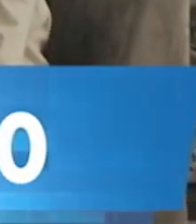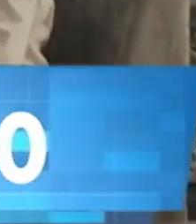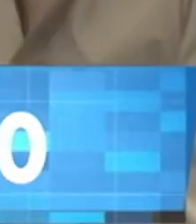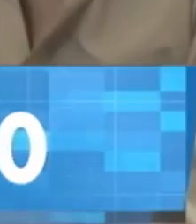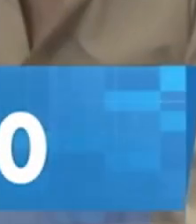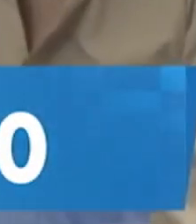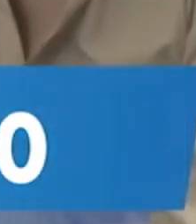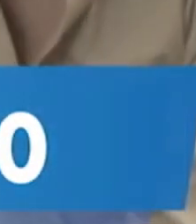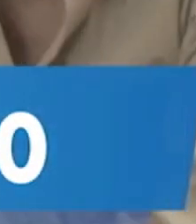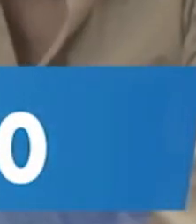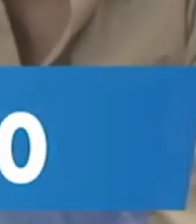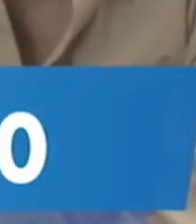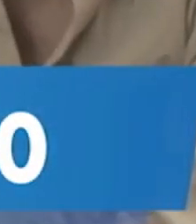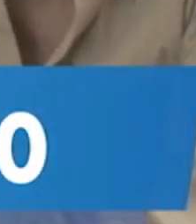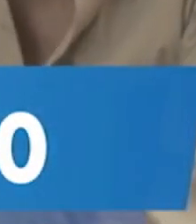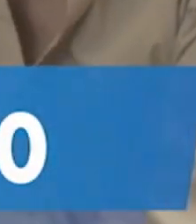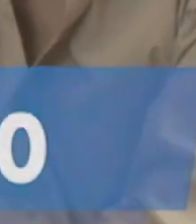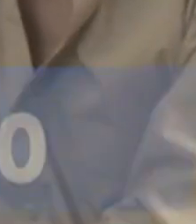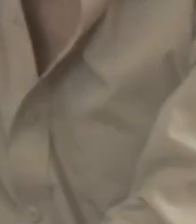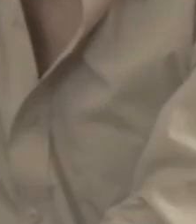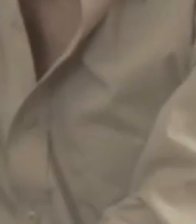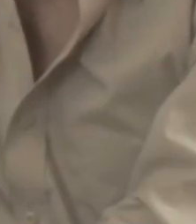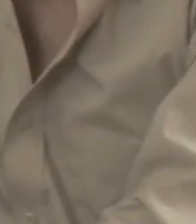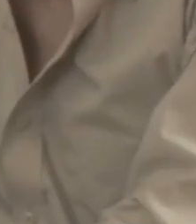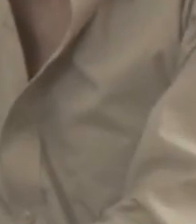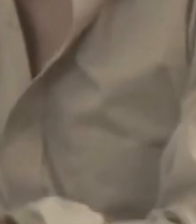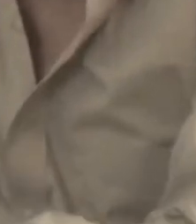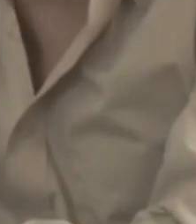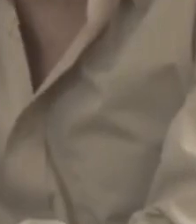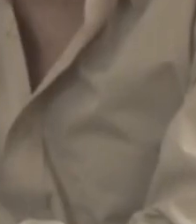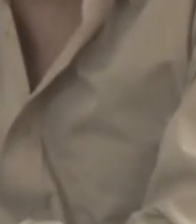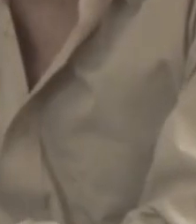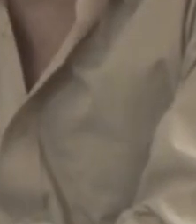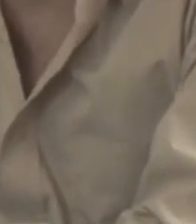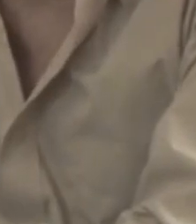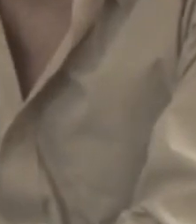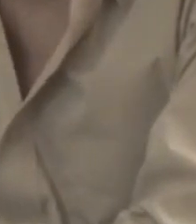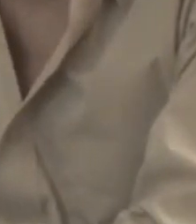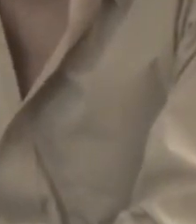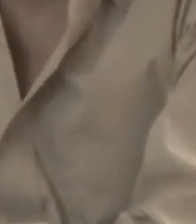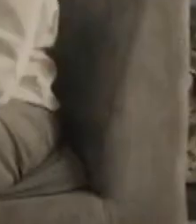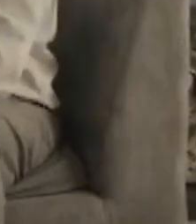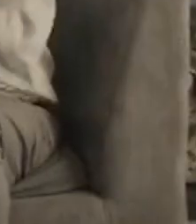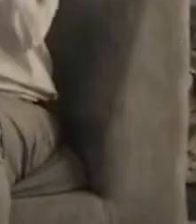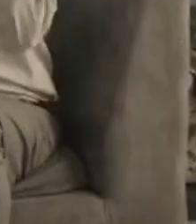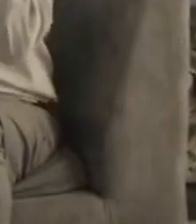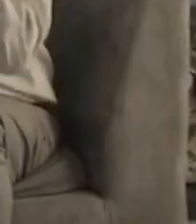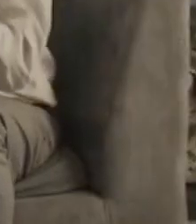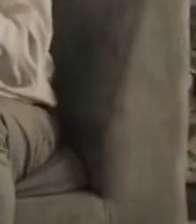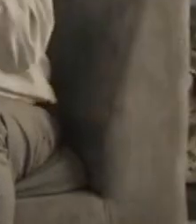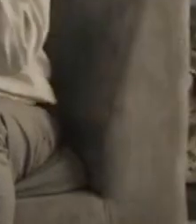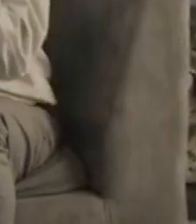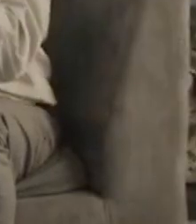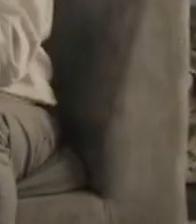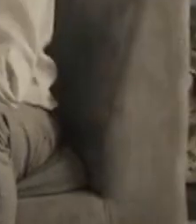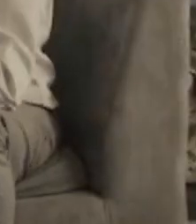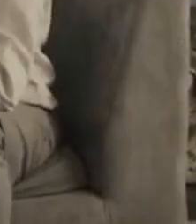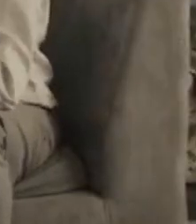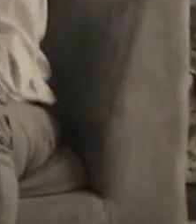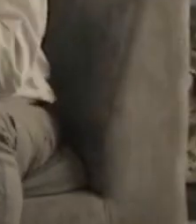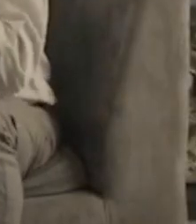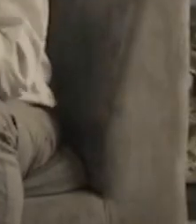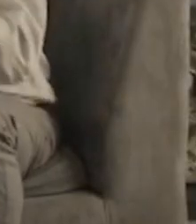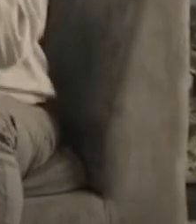reto 500. Que con poco dinero usted será capaz de desarrollar el hábito del ahorro. Con 500 colones